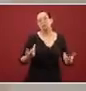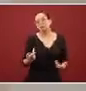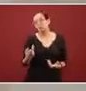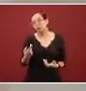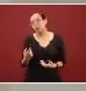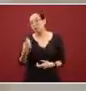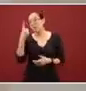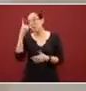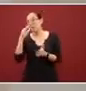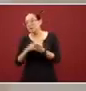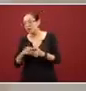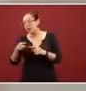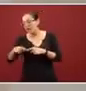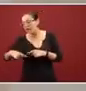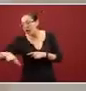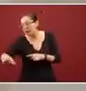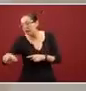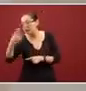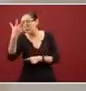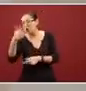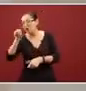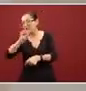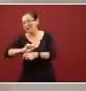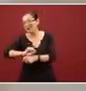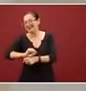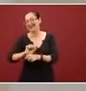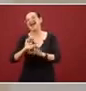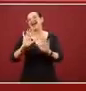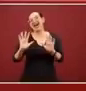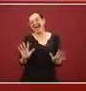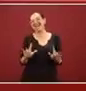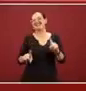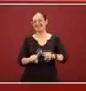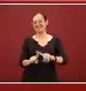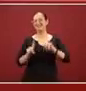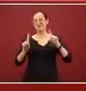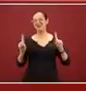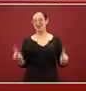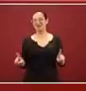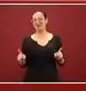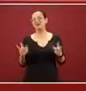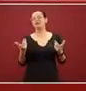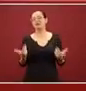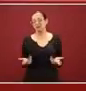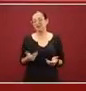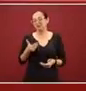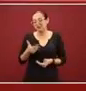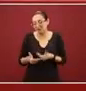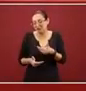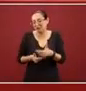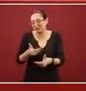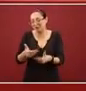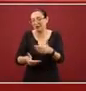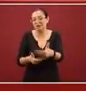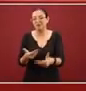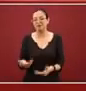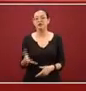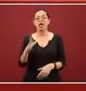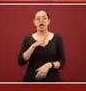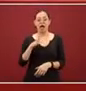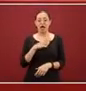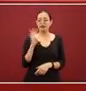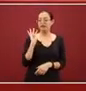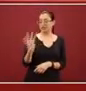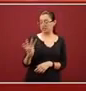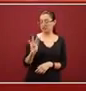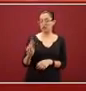semanas. Estamos preparando un número de hospitales, aproximadamente 19 hospitales ahora,